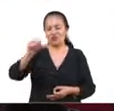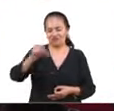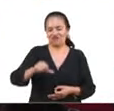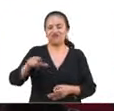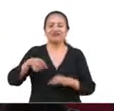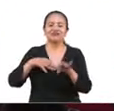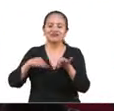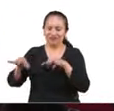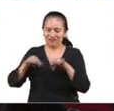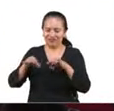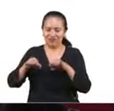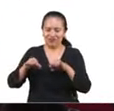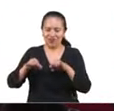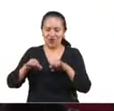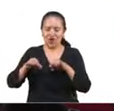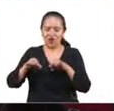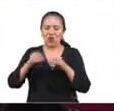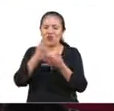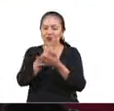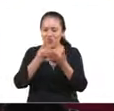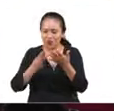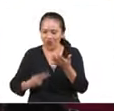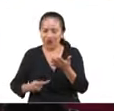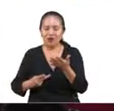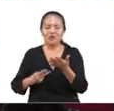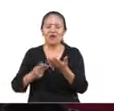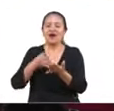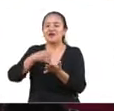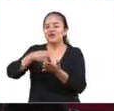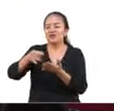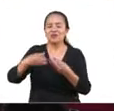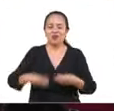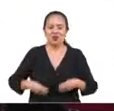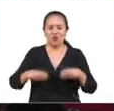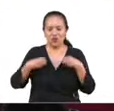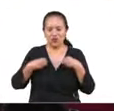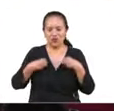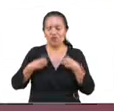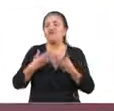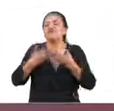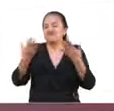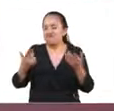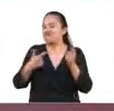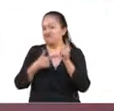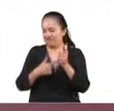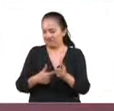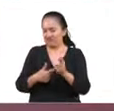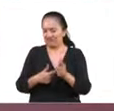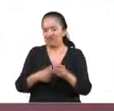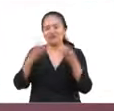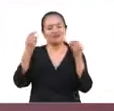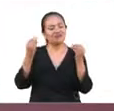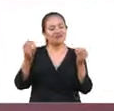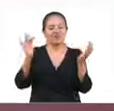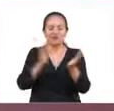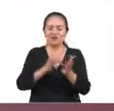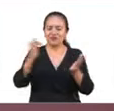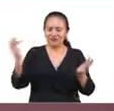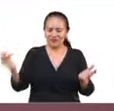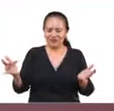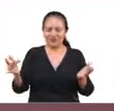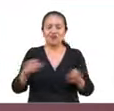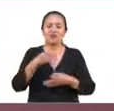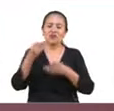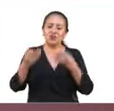actividad del programa Sembrando Vida tenga los frutos que tiene. Muchísimas gracias, y también a